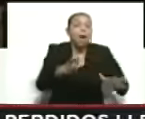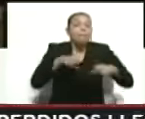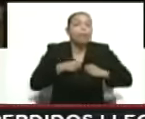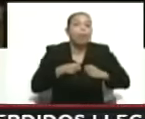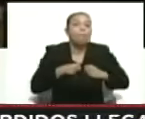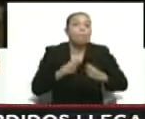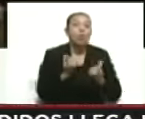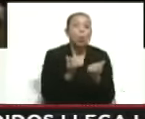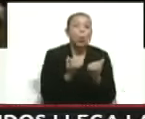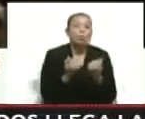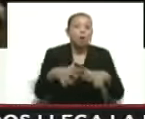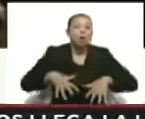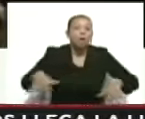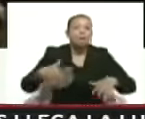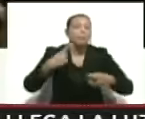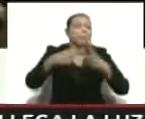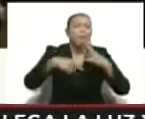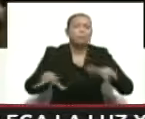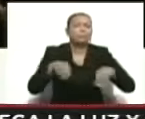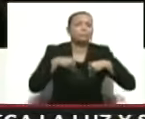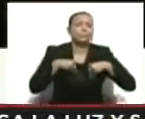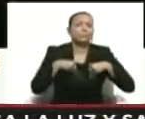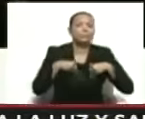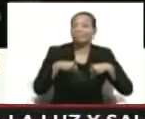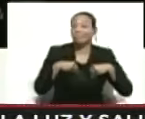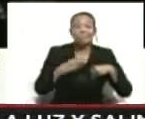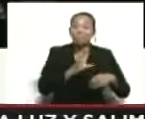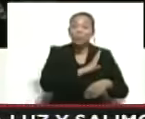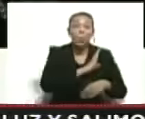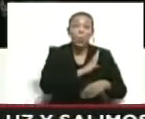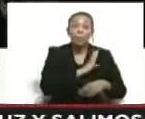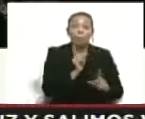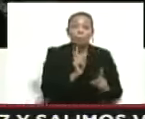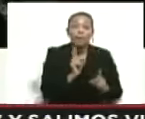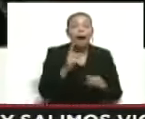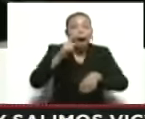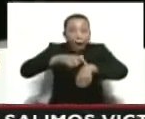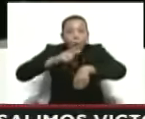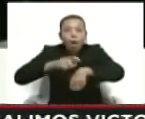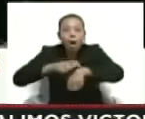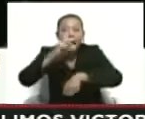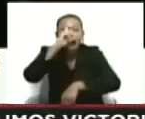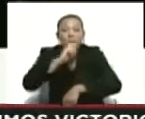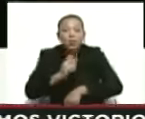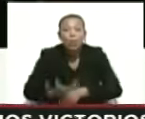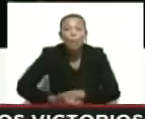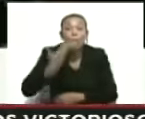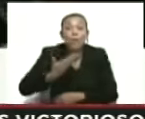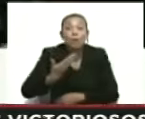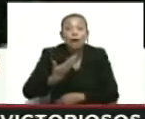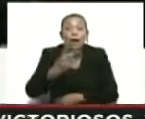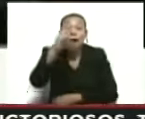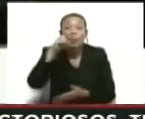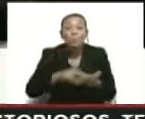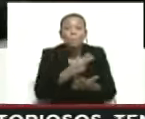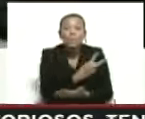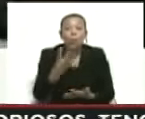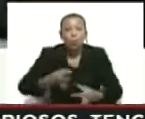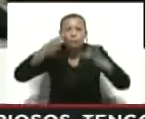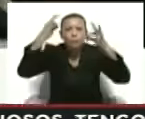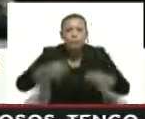de recursos en nuestro país. Ha llegado la hora de un año importante para, con